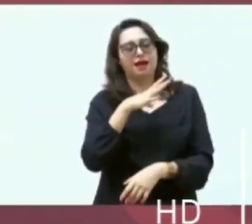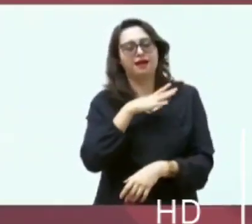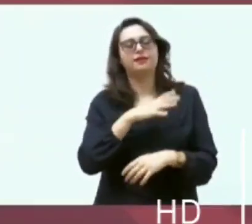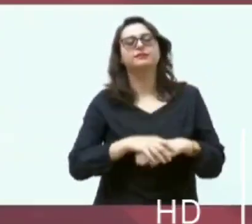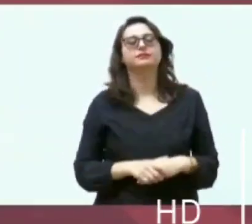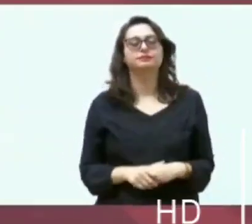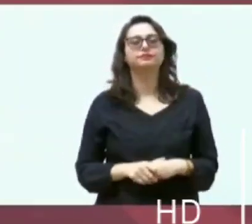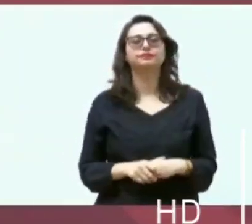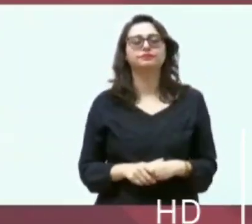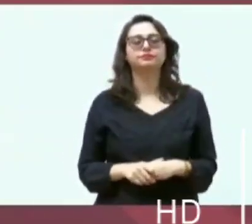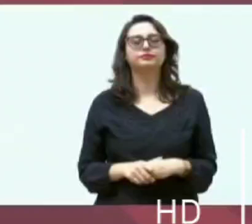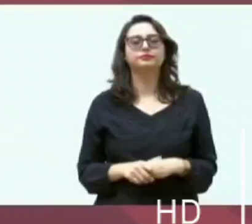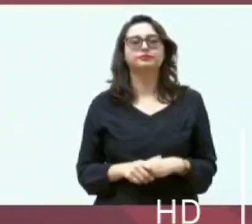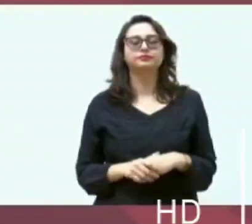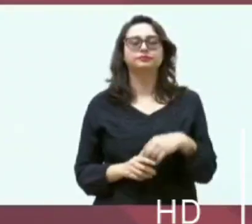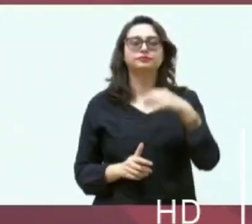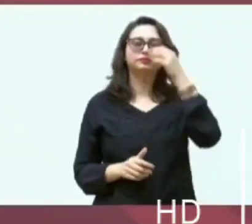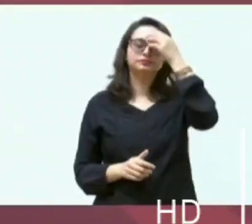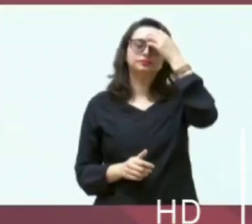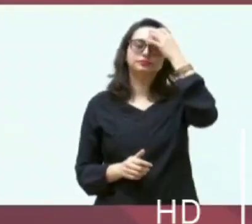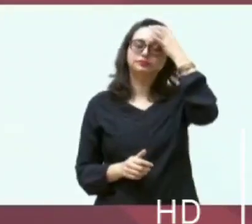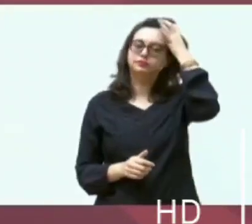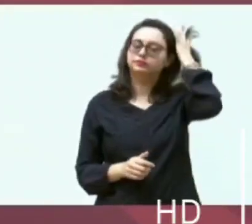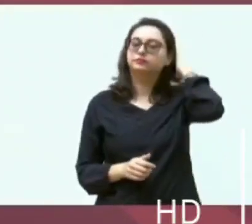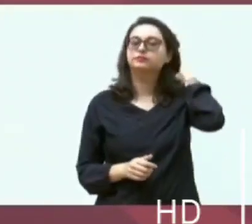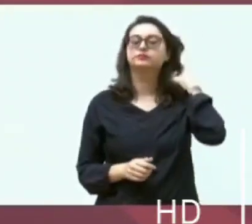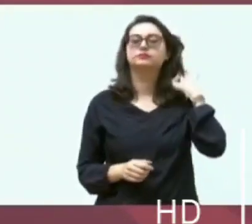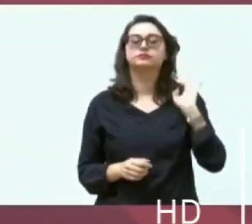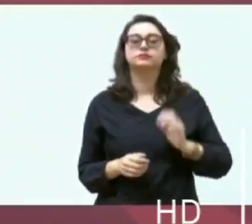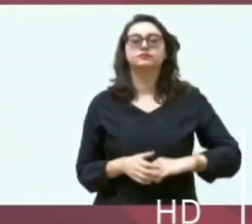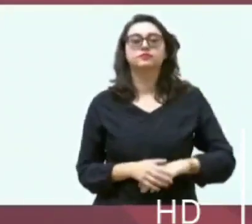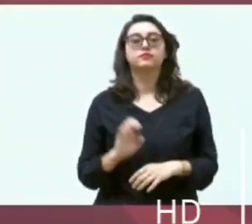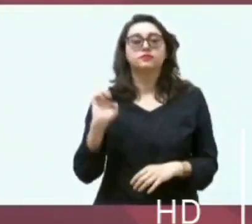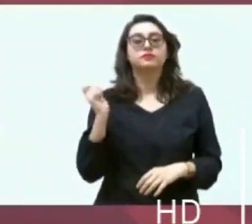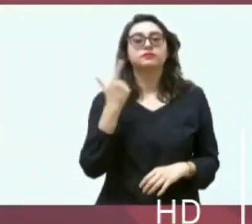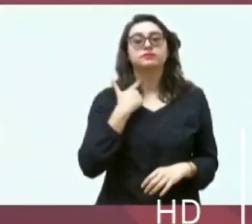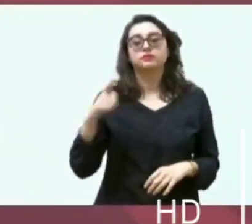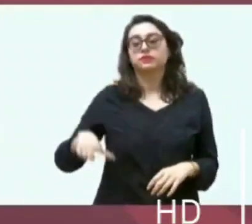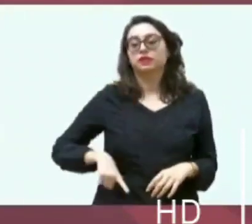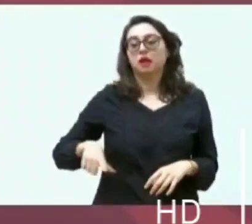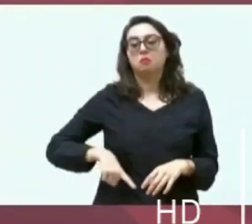periodo anterior, pues no había